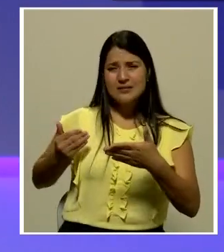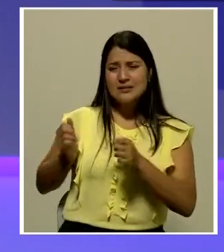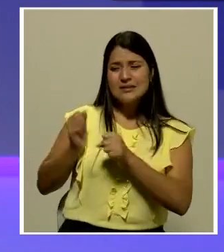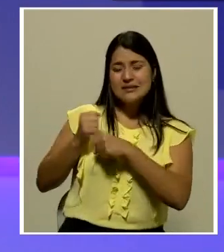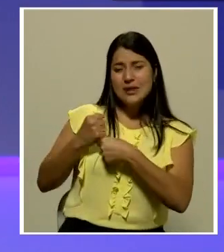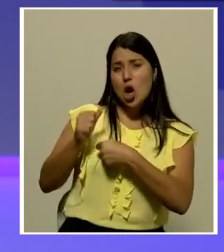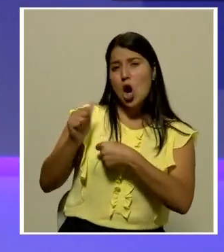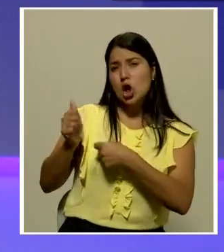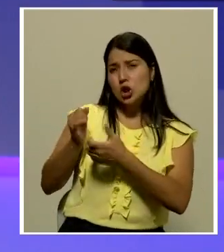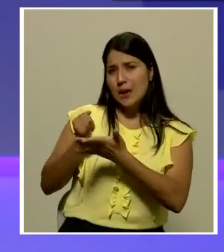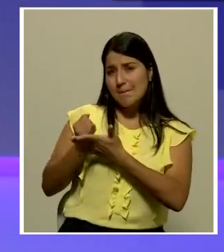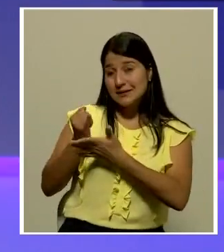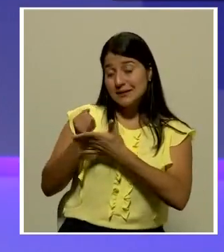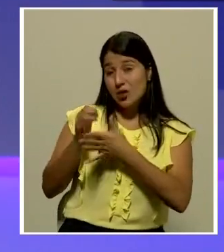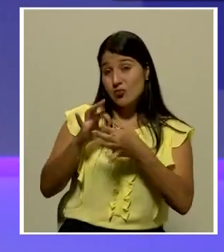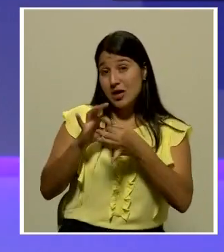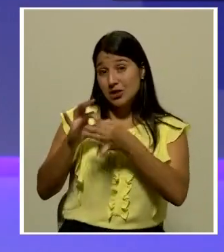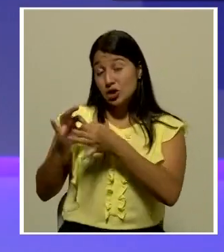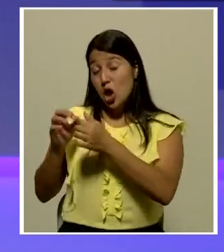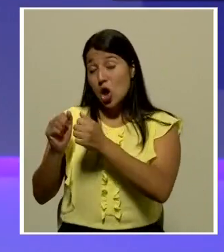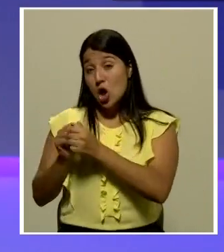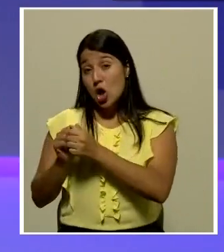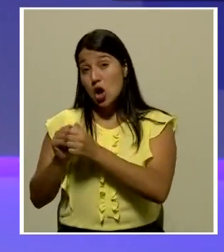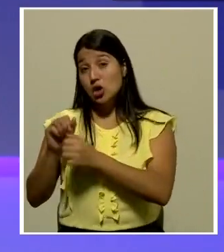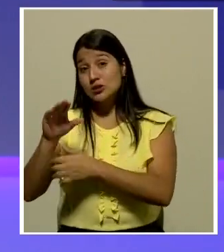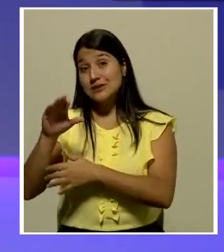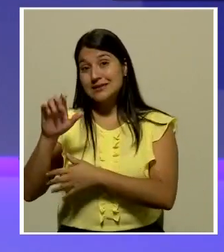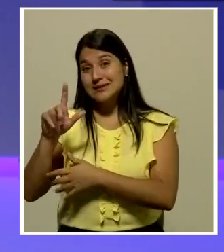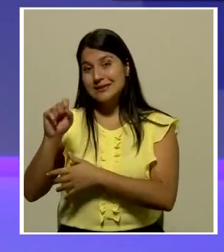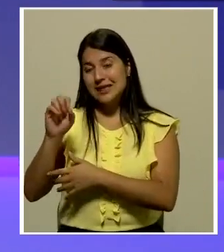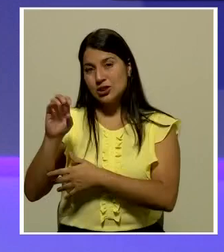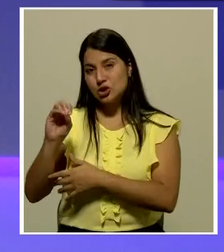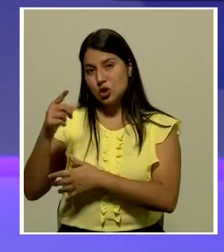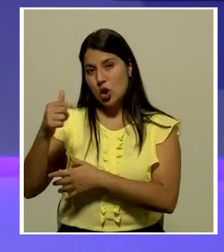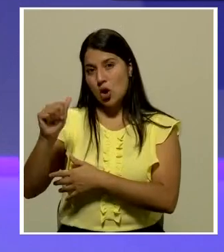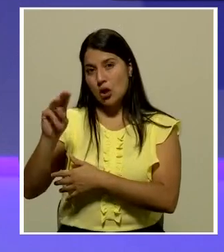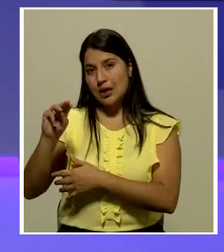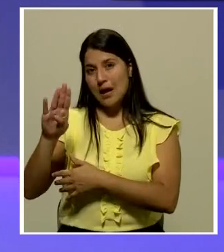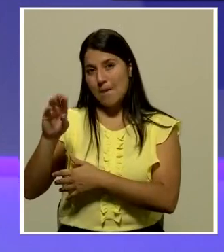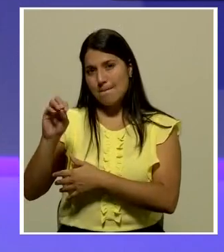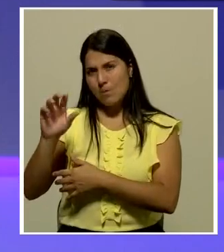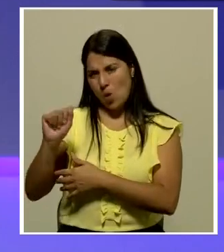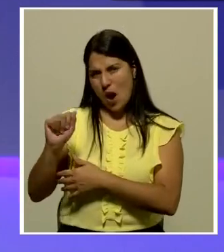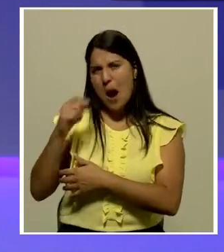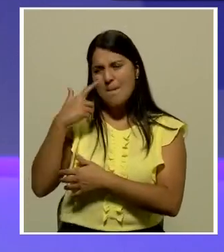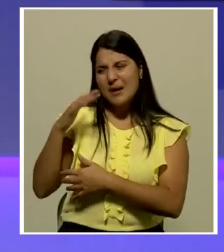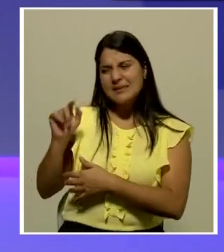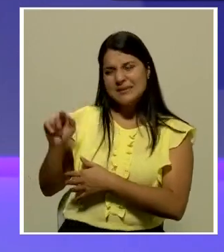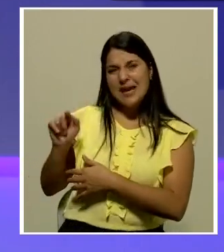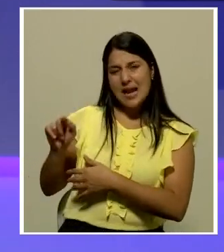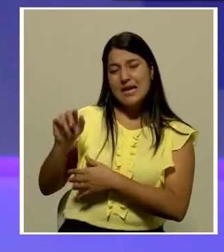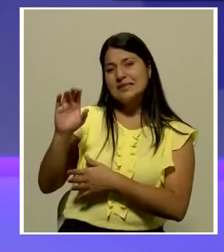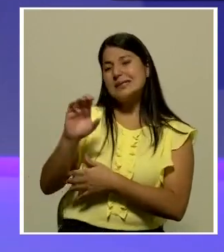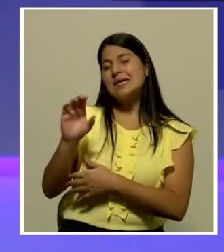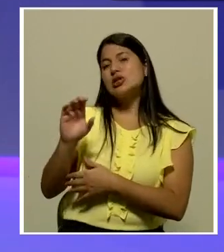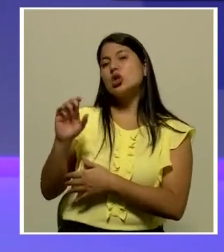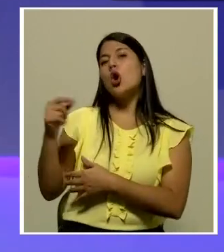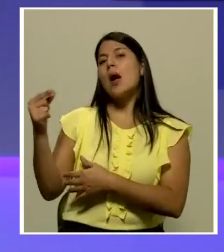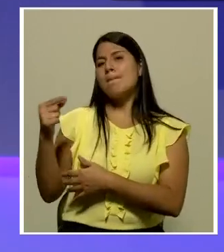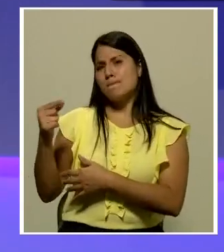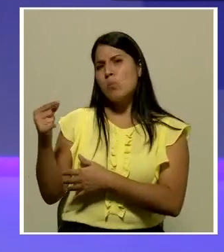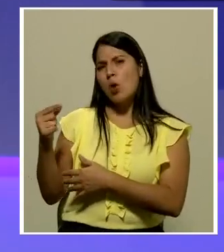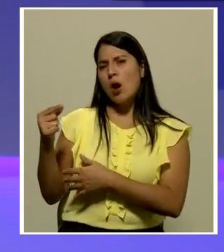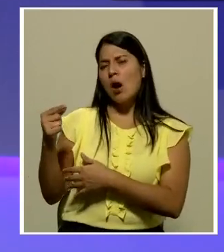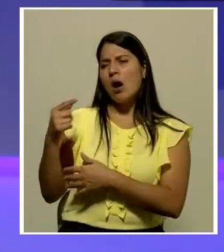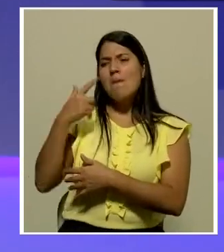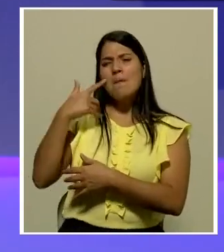investigaciones que estaban relacionadas con don Celso Gamboa, temas de abuso de autoridad. La Fiscalía lo que le atribuía era que él tenía que